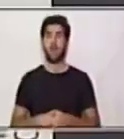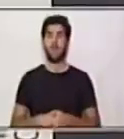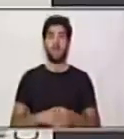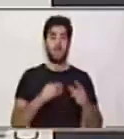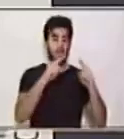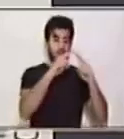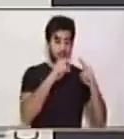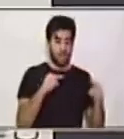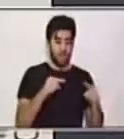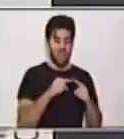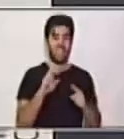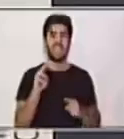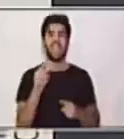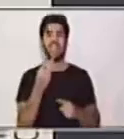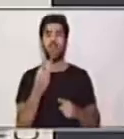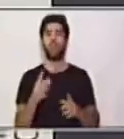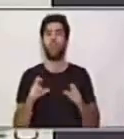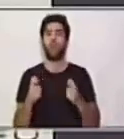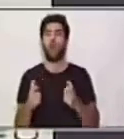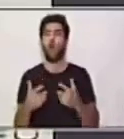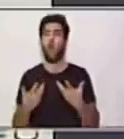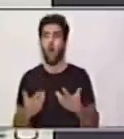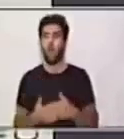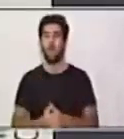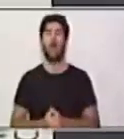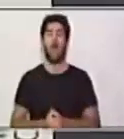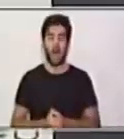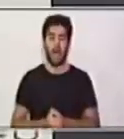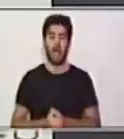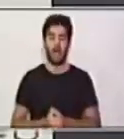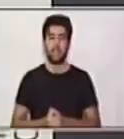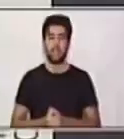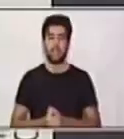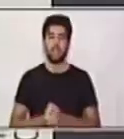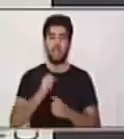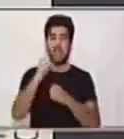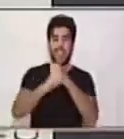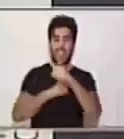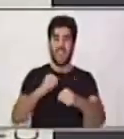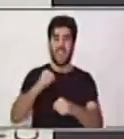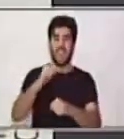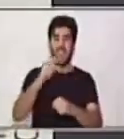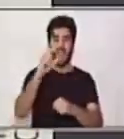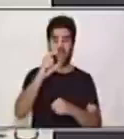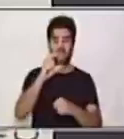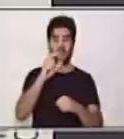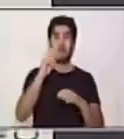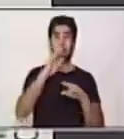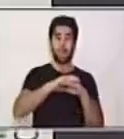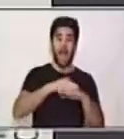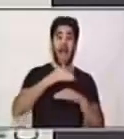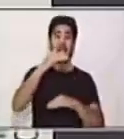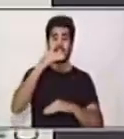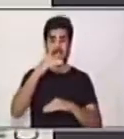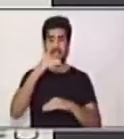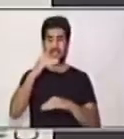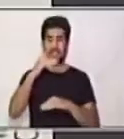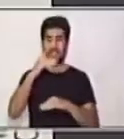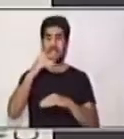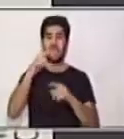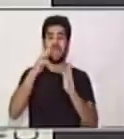El segundo delta se calcula entre la frecuencia mayor y la posterior, que es